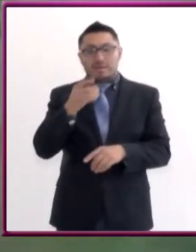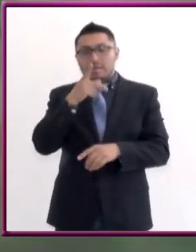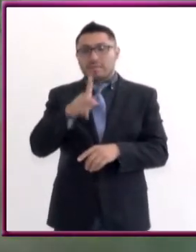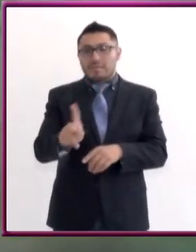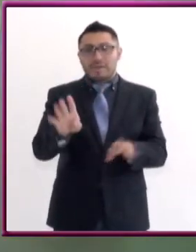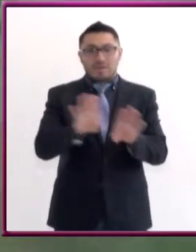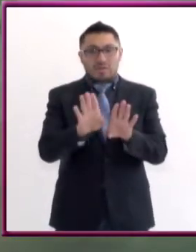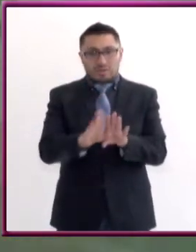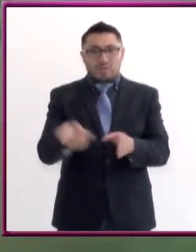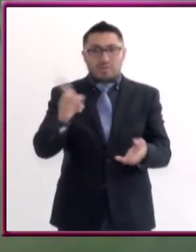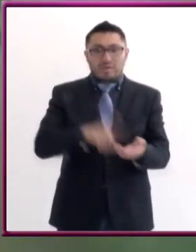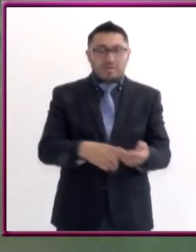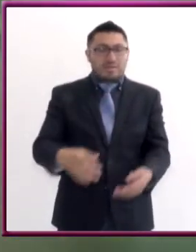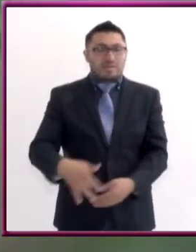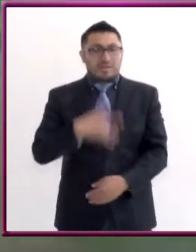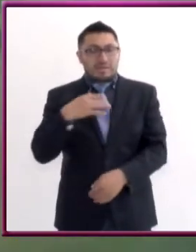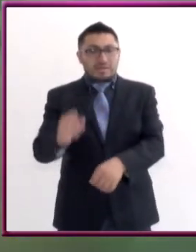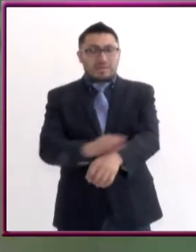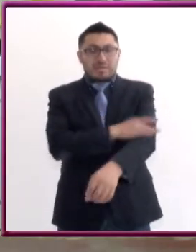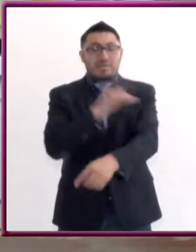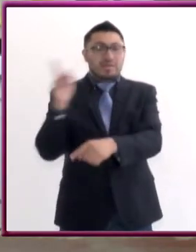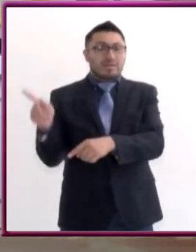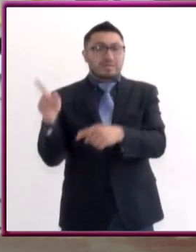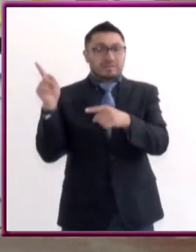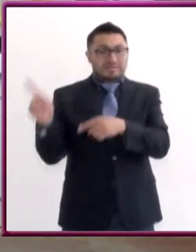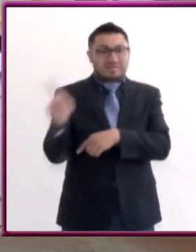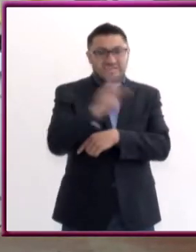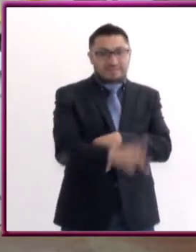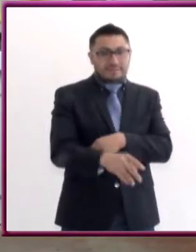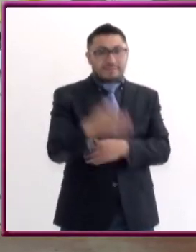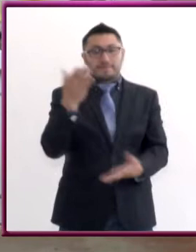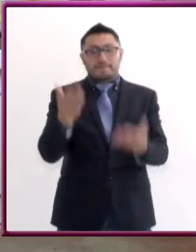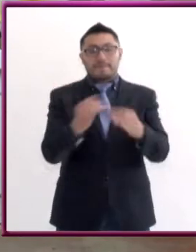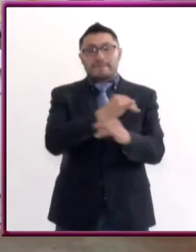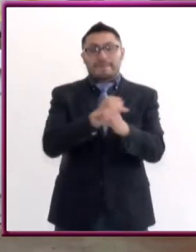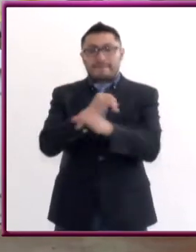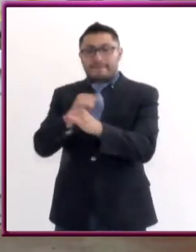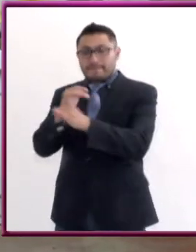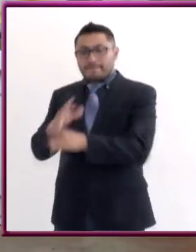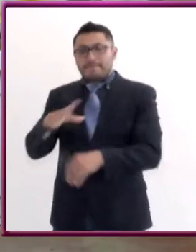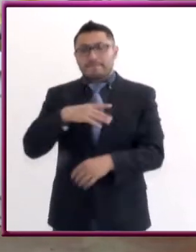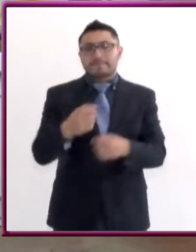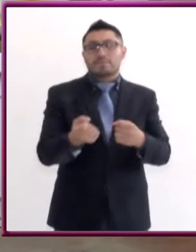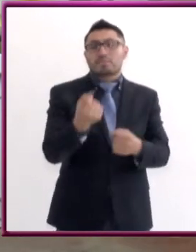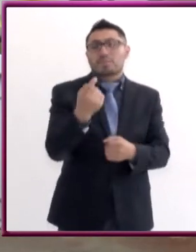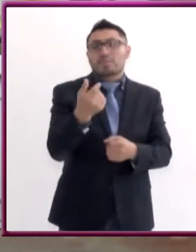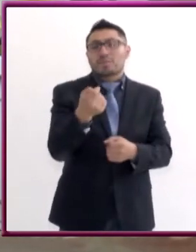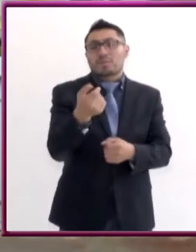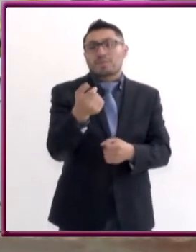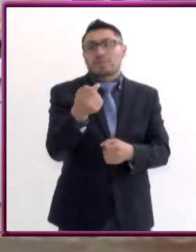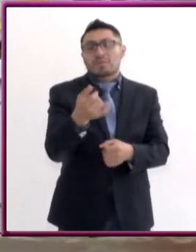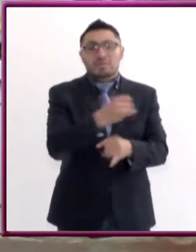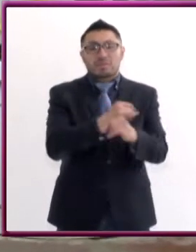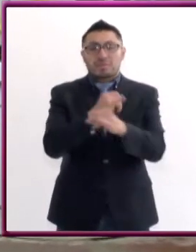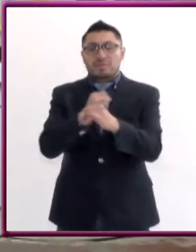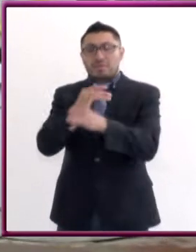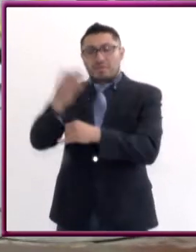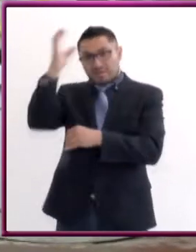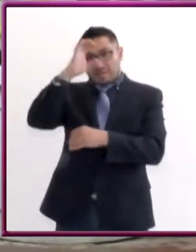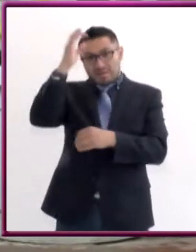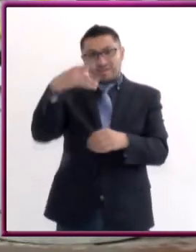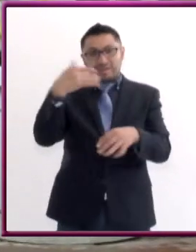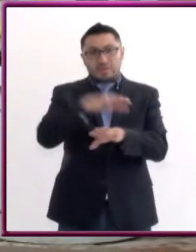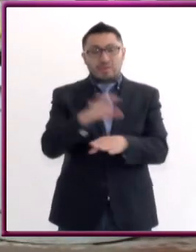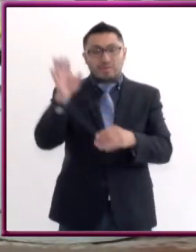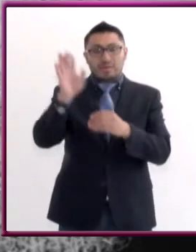el fondo pasemos por emociones similares. Comparado con los estudios sobre el duelo humano, hay muy poca investigación científica sobre